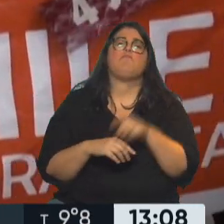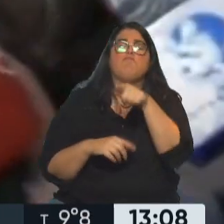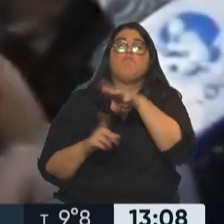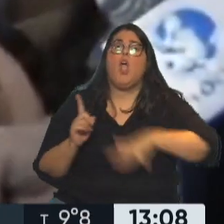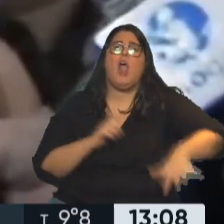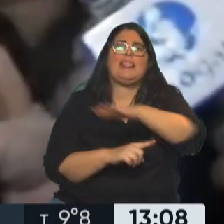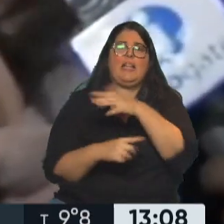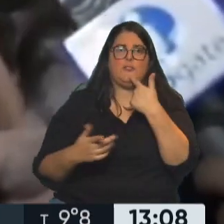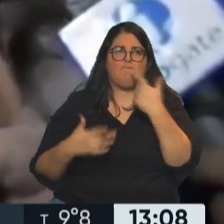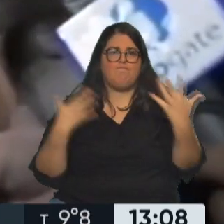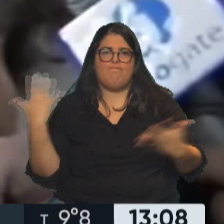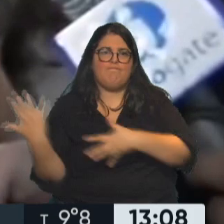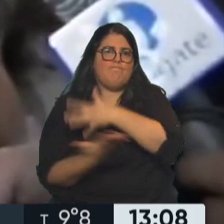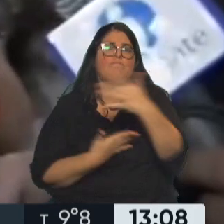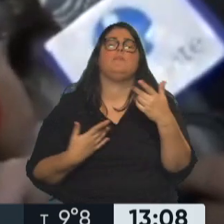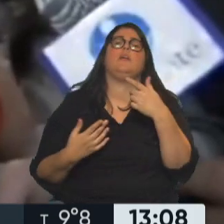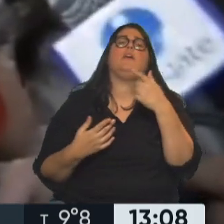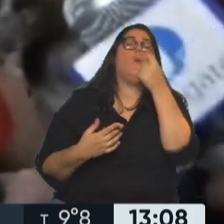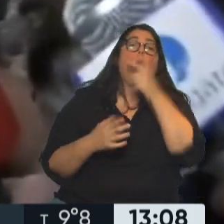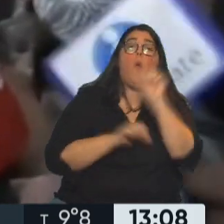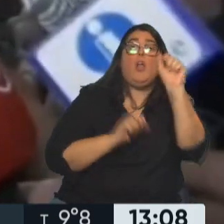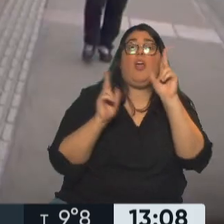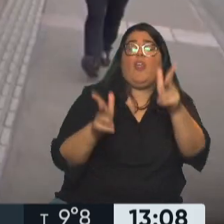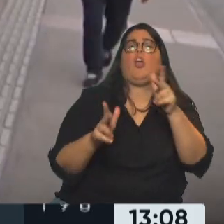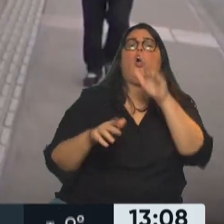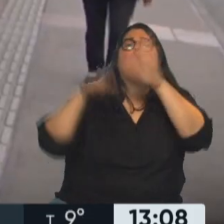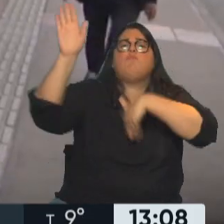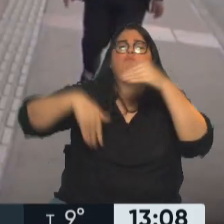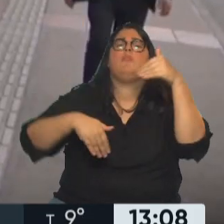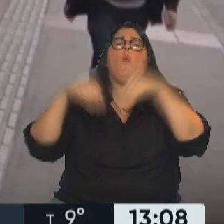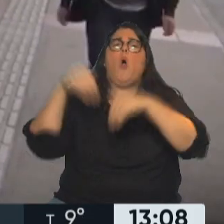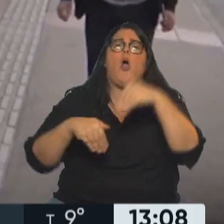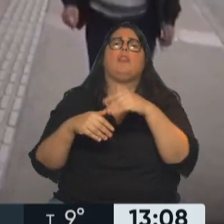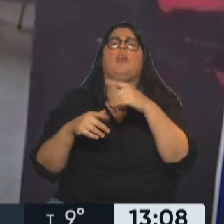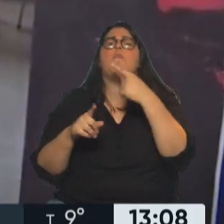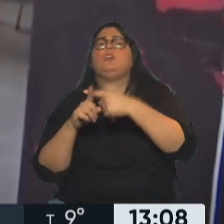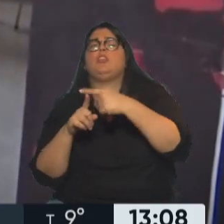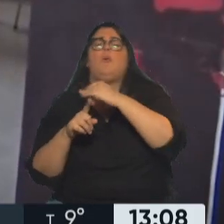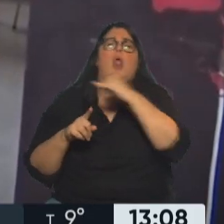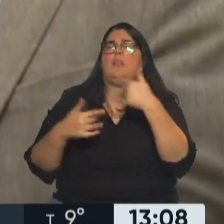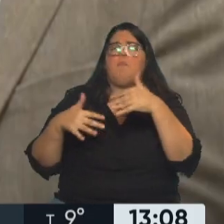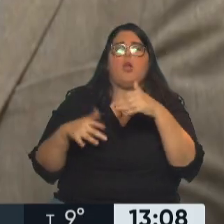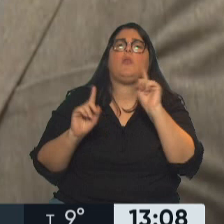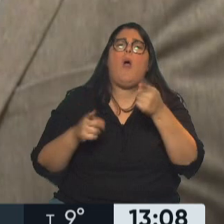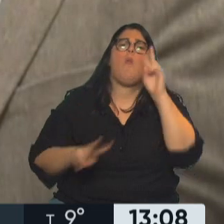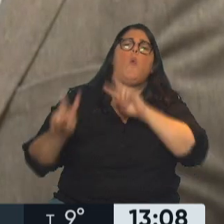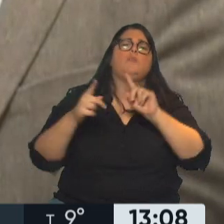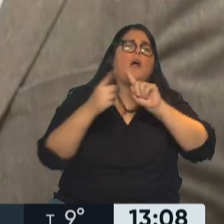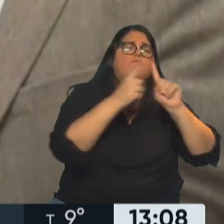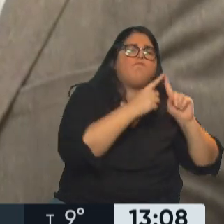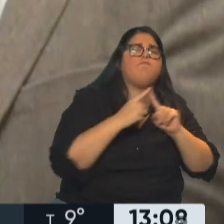Boric aseguró que cualquiera sea el resultado del referéndum, se abrirán negociaciones en busca de nuevos consensos, una